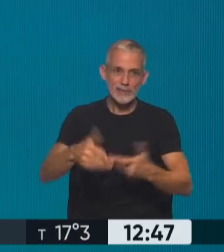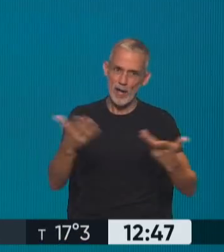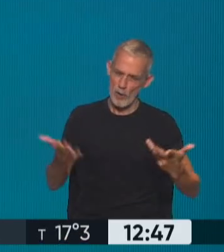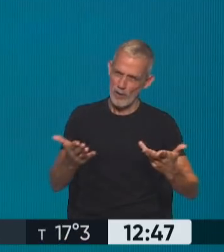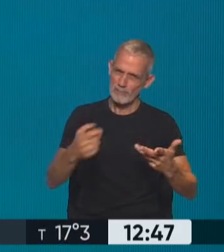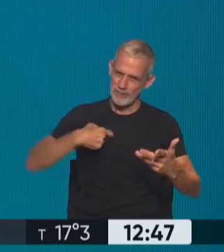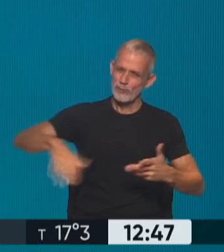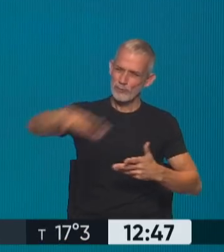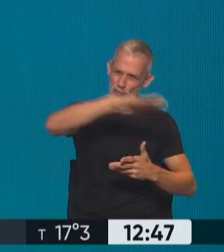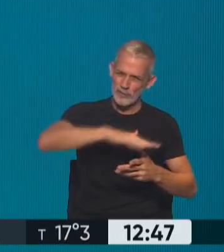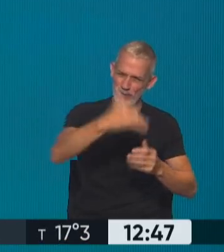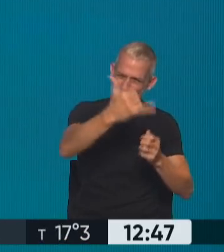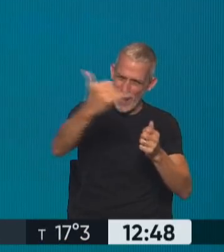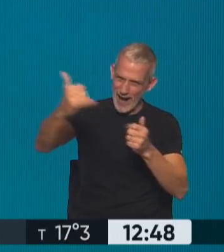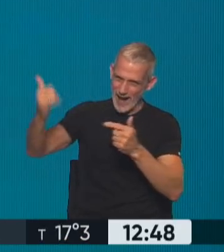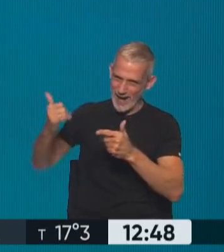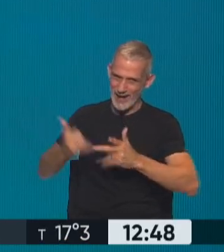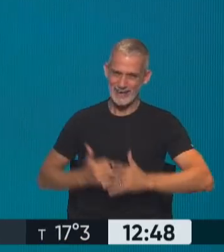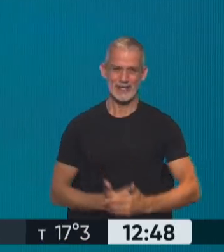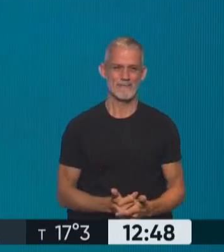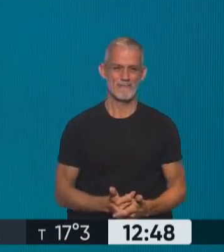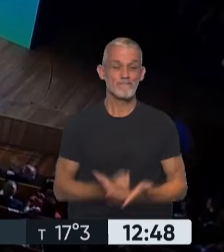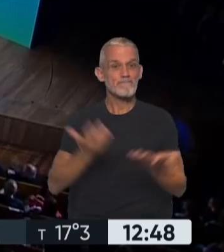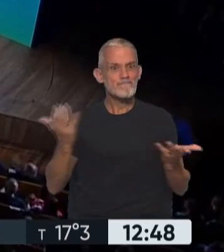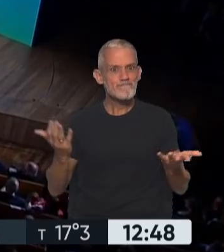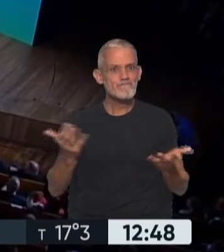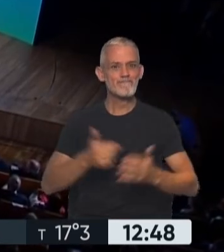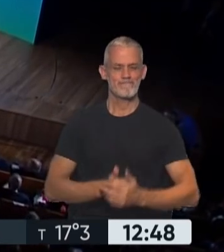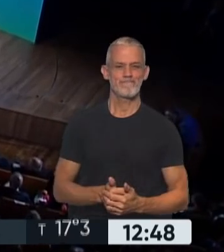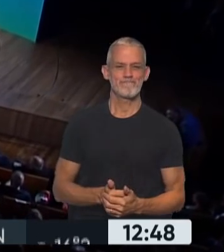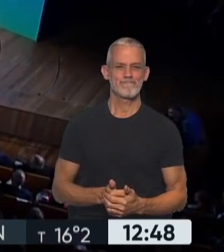muchas sociedades. Y precisamente,